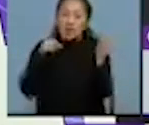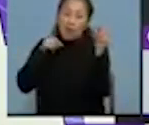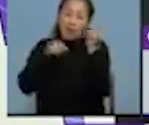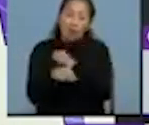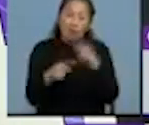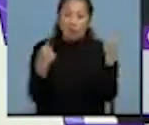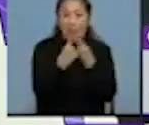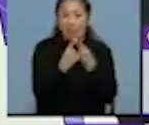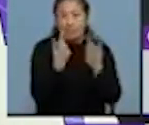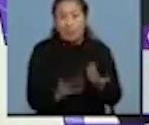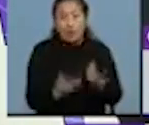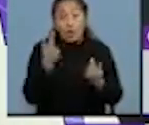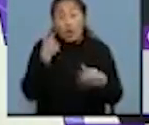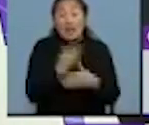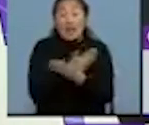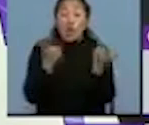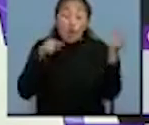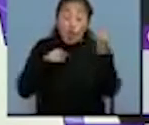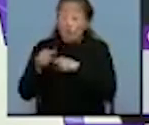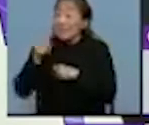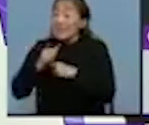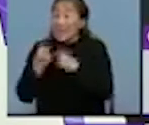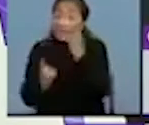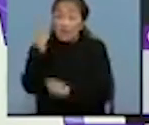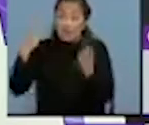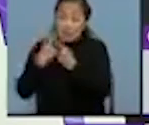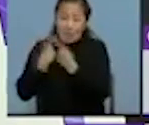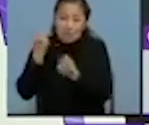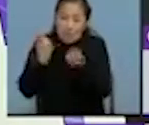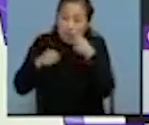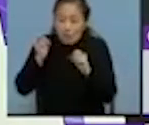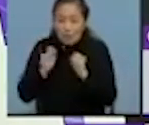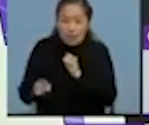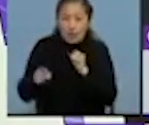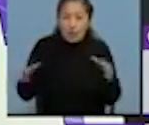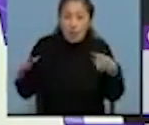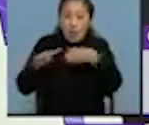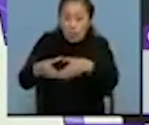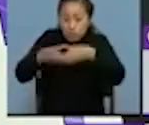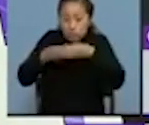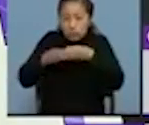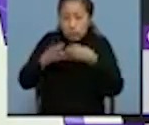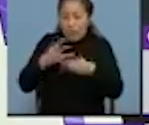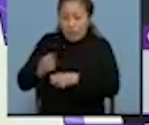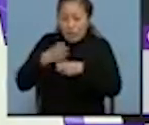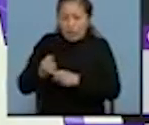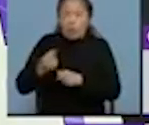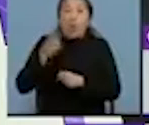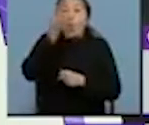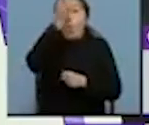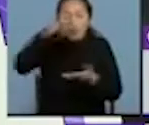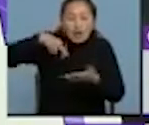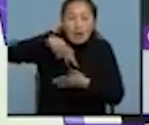previa que quizás se notaron el día que se enfrentó a Islandia, que fue el primer partido del Mundial, los nervios, un equipo que cerró atrás, que no le pudimos ganar, que tuvimos un penal